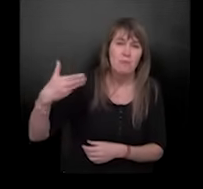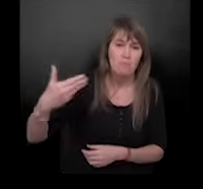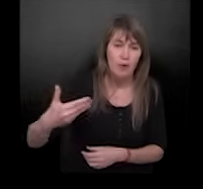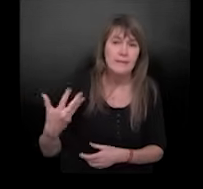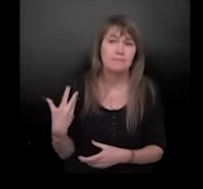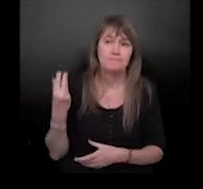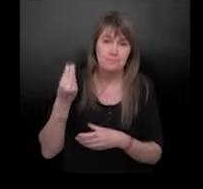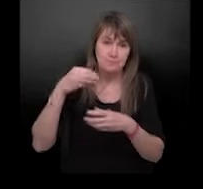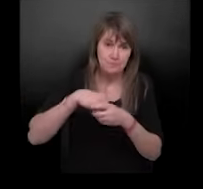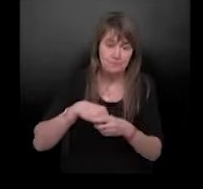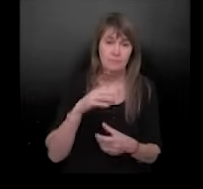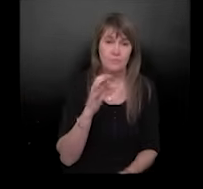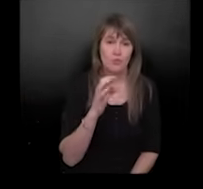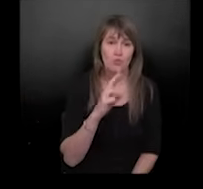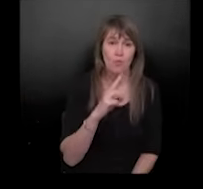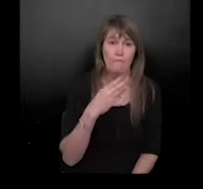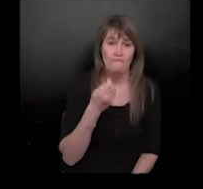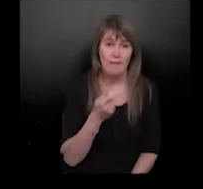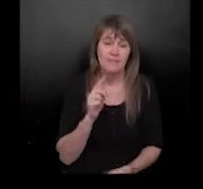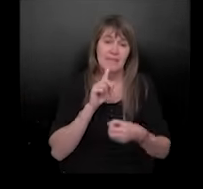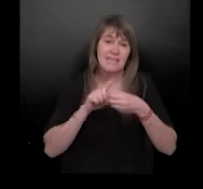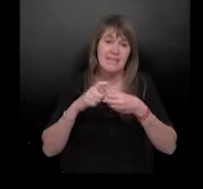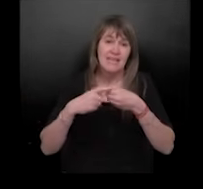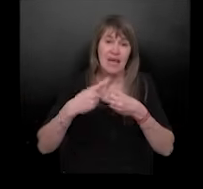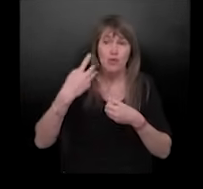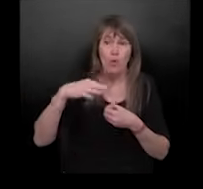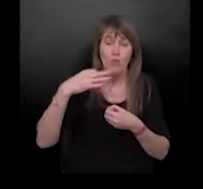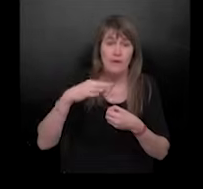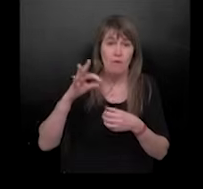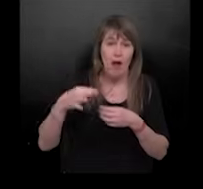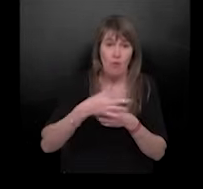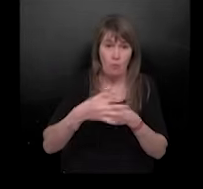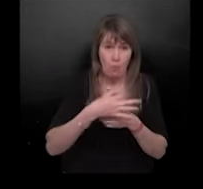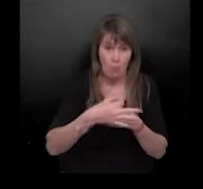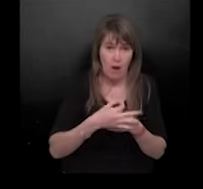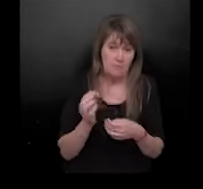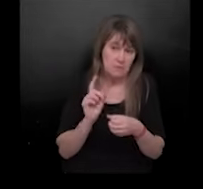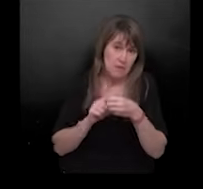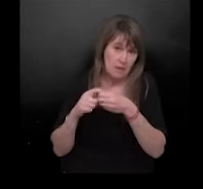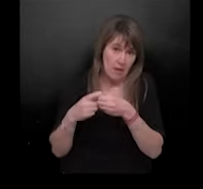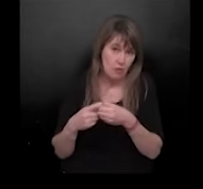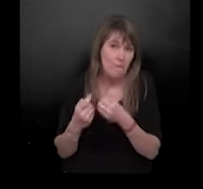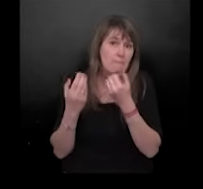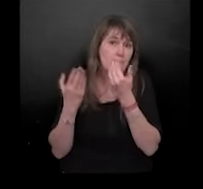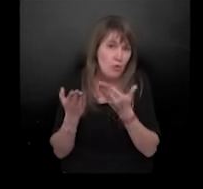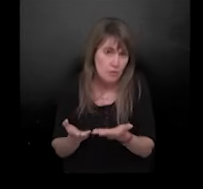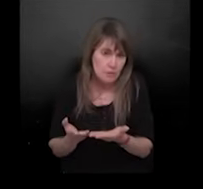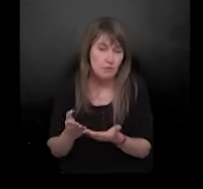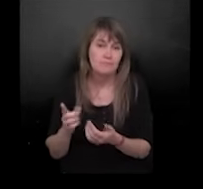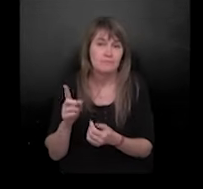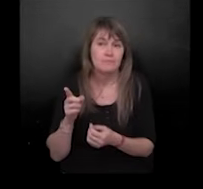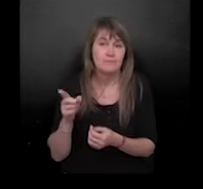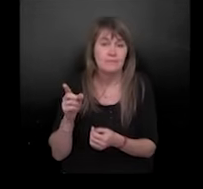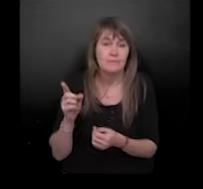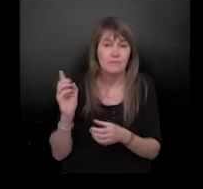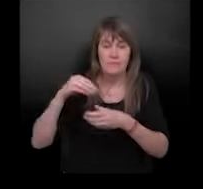parte del sua el sindicato único de aguja así fue que llegó a ser parte de la misma de la